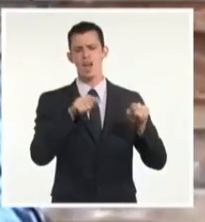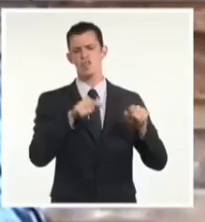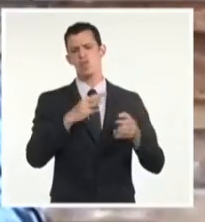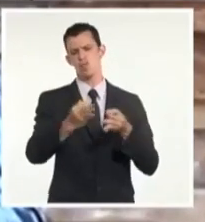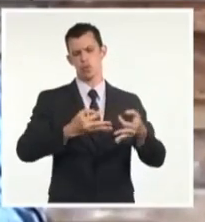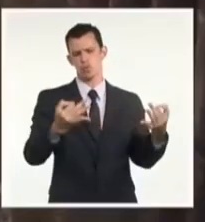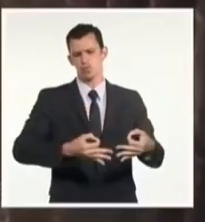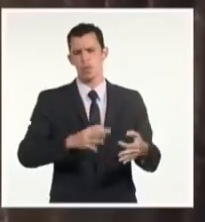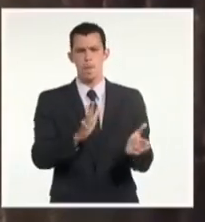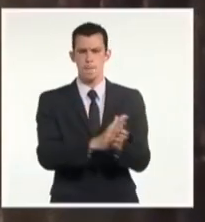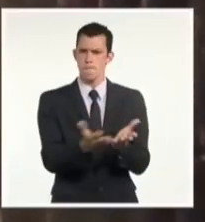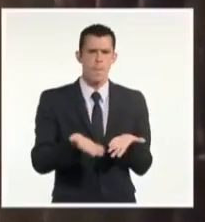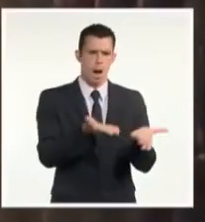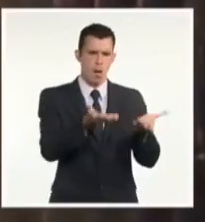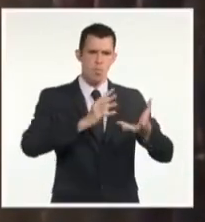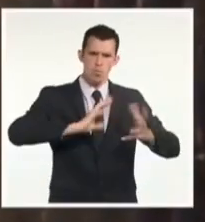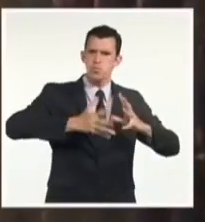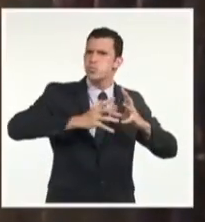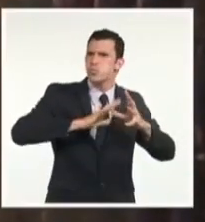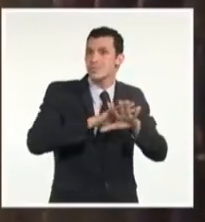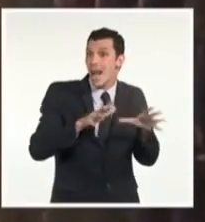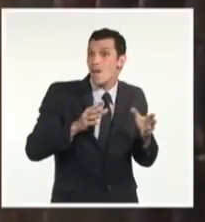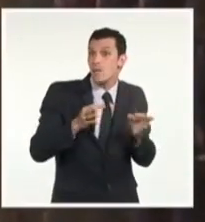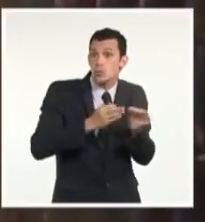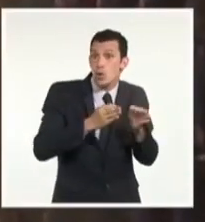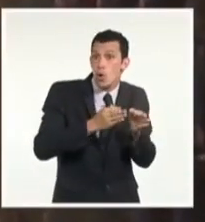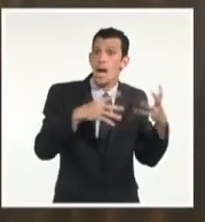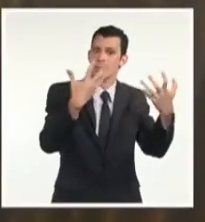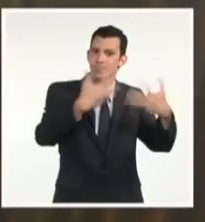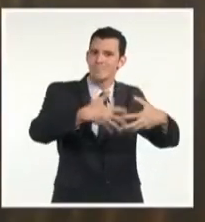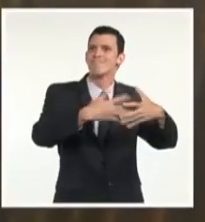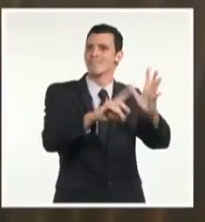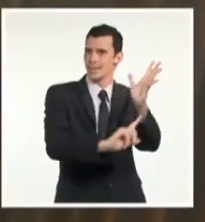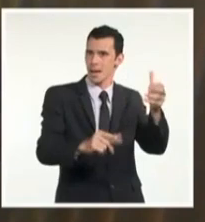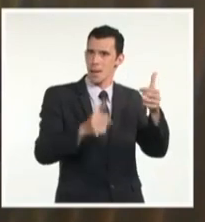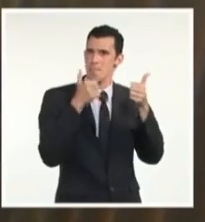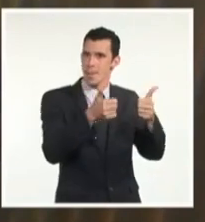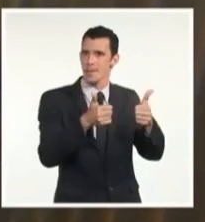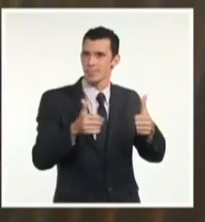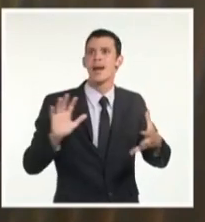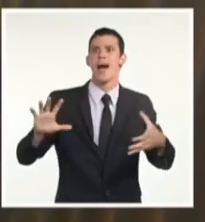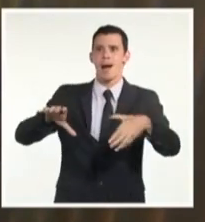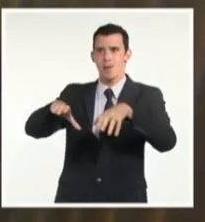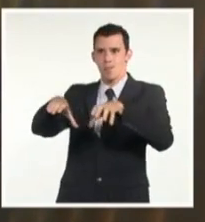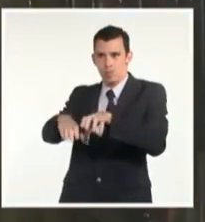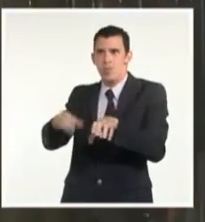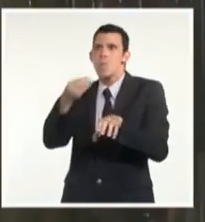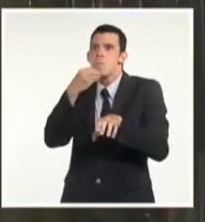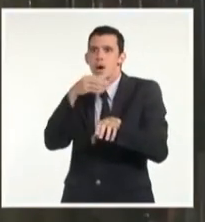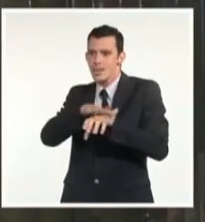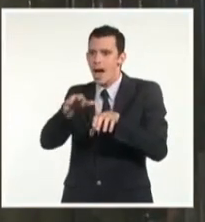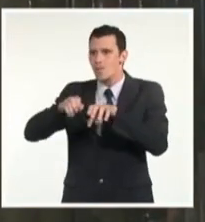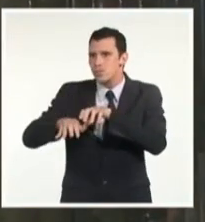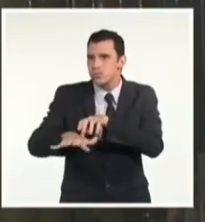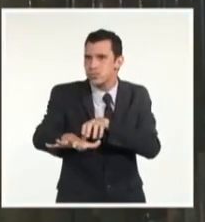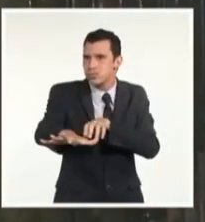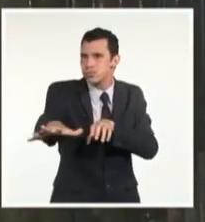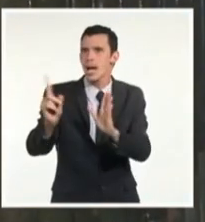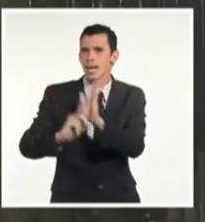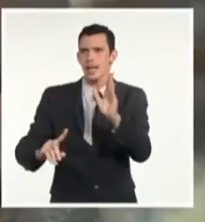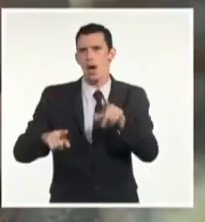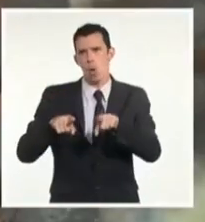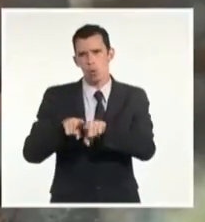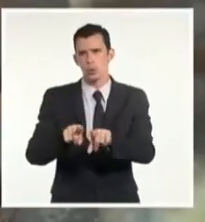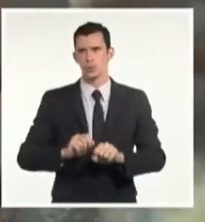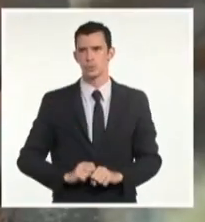devolviéndola al sistema eléctrico. Las frecuentes salidas de Felton 1 por fallas en caldera ha sido centro de